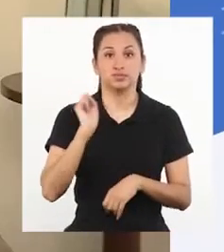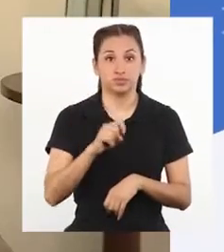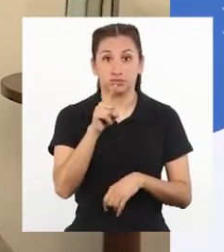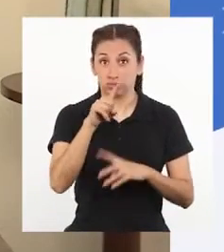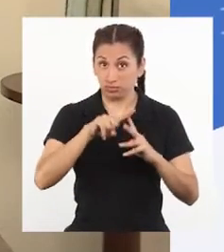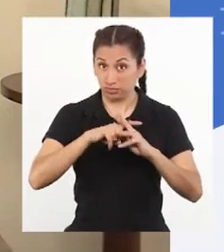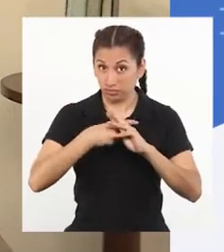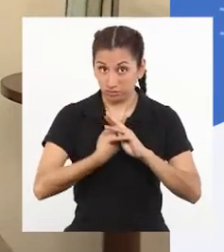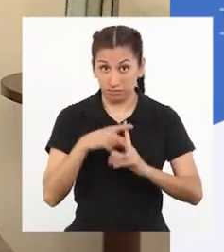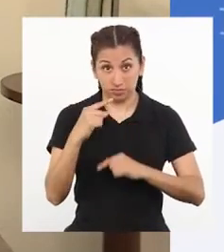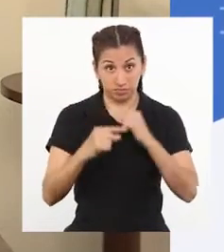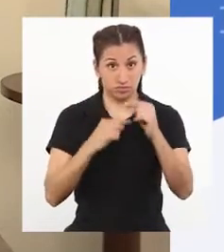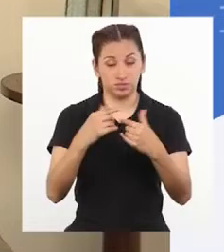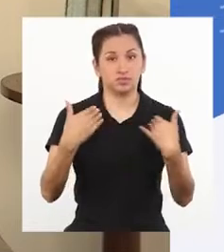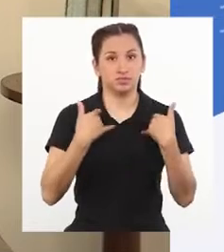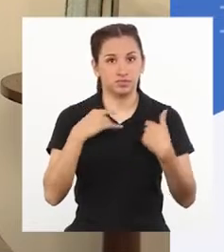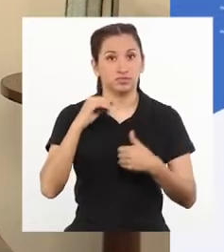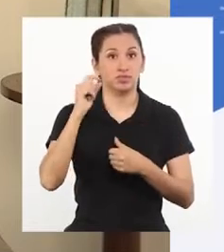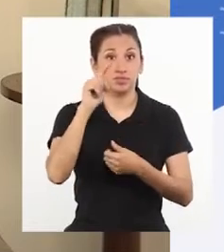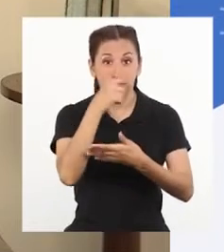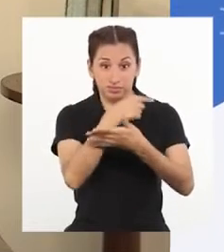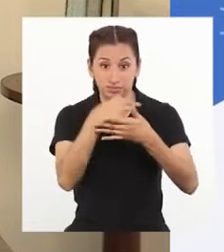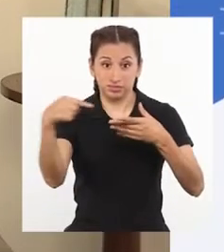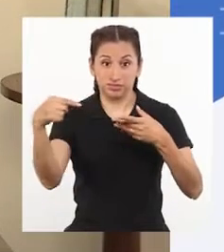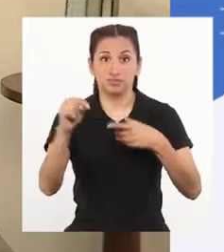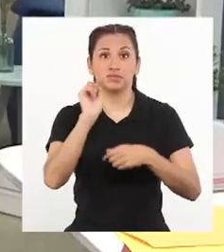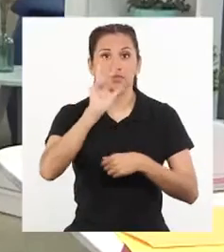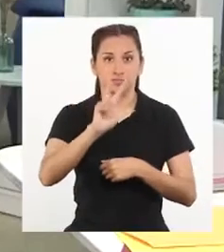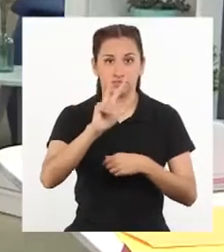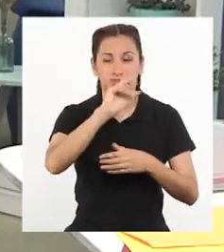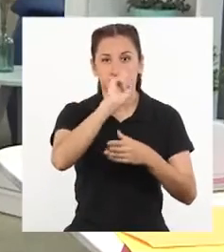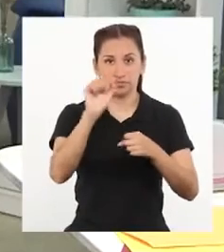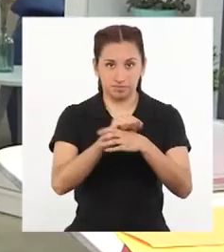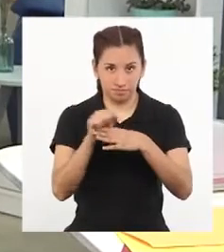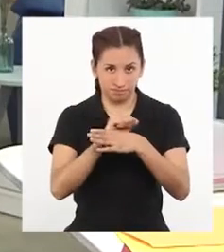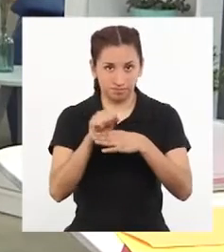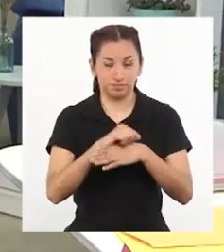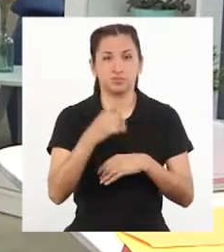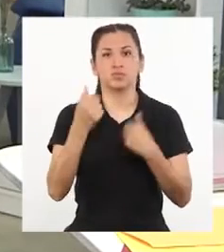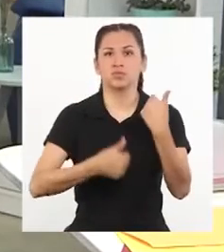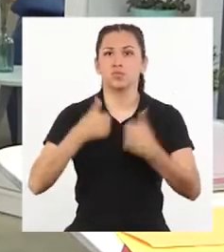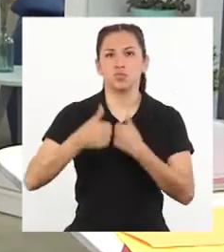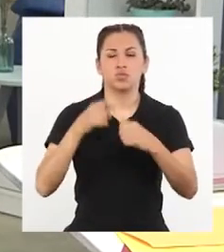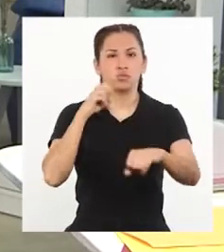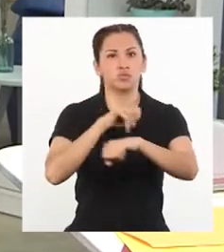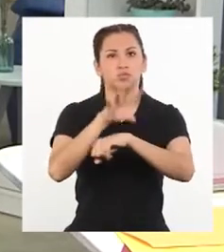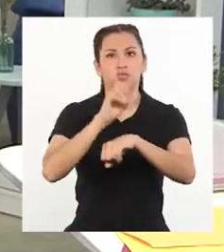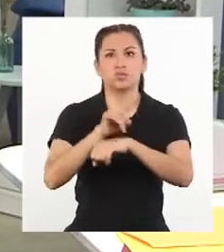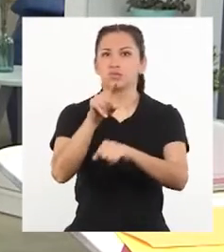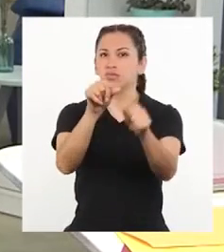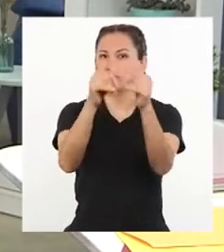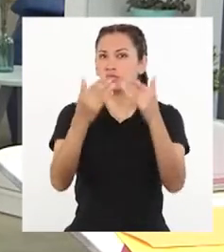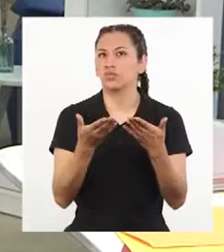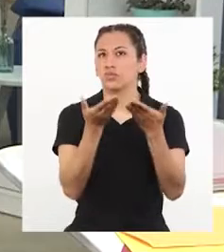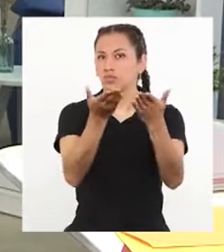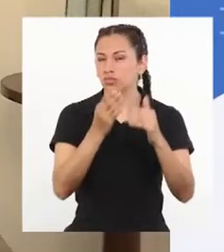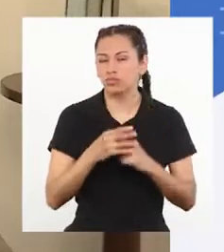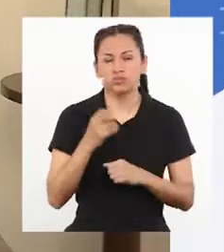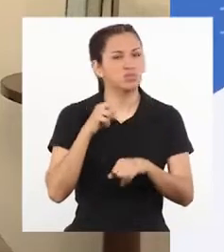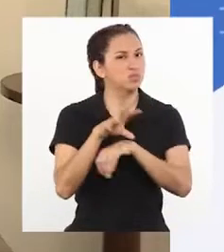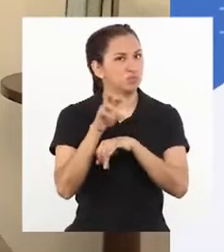Si recién comienzas, debería ser 3 veces por semana. ¿Y cuáles les podríamos recomendar a las y los